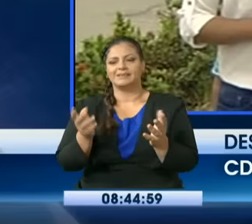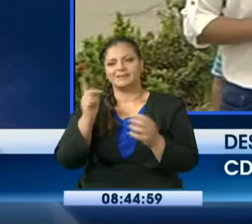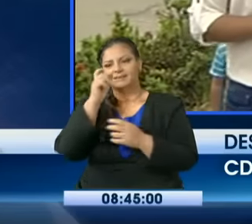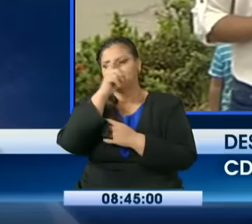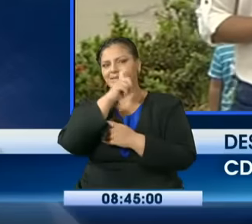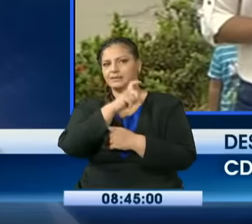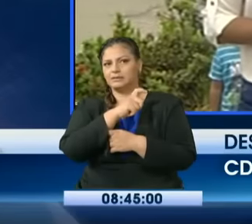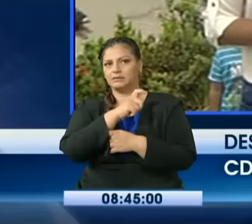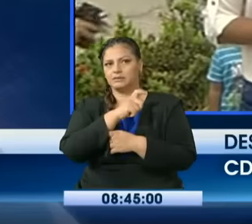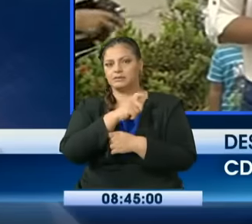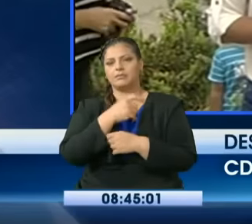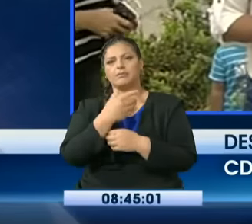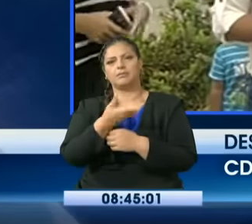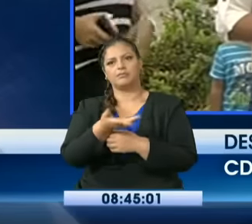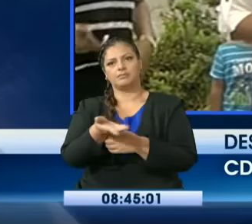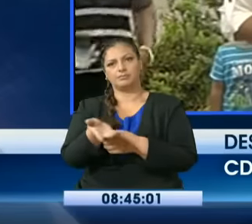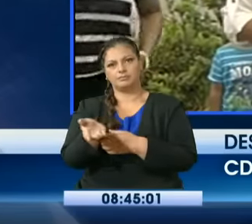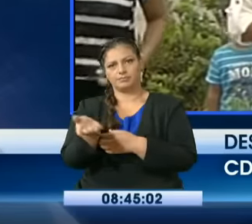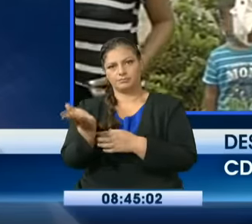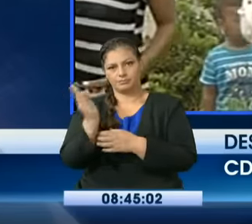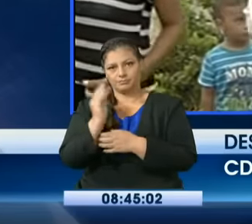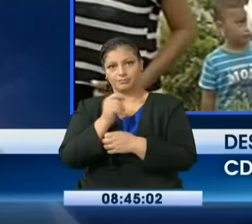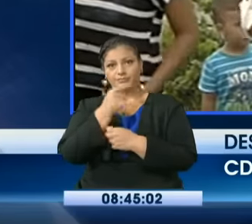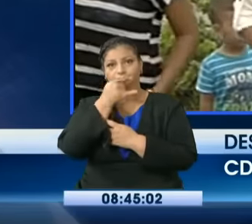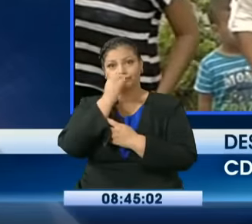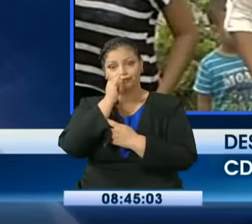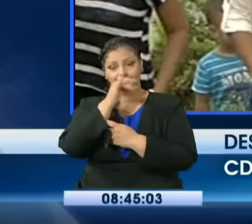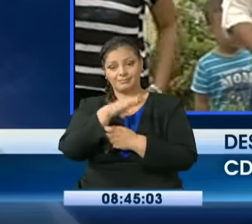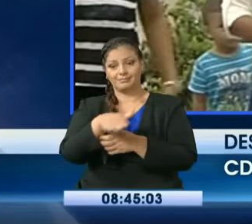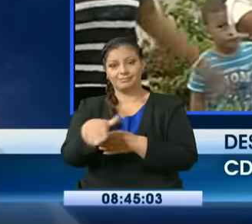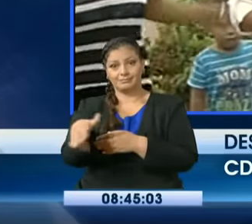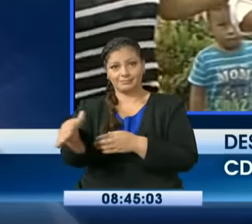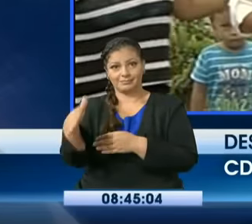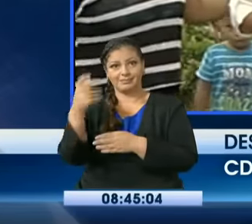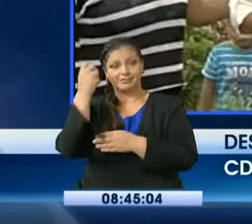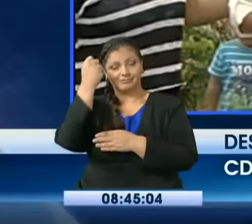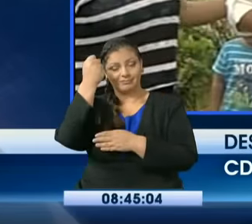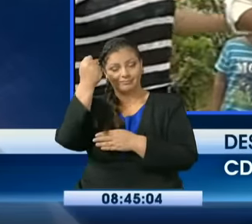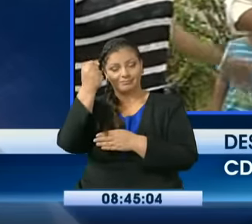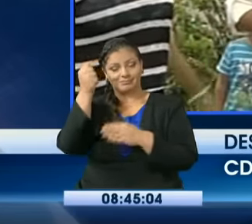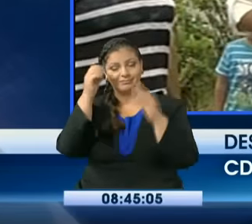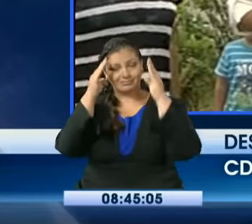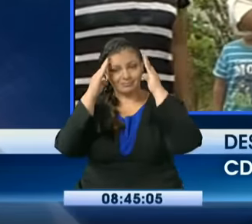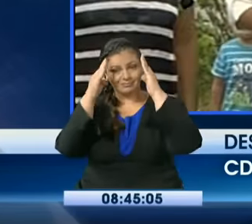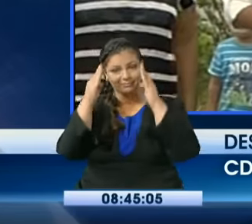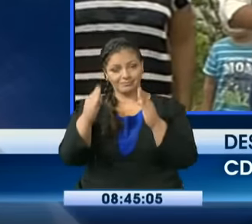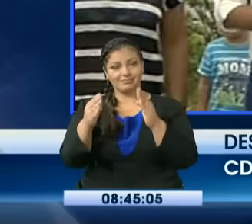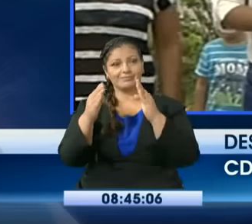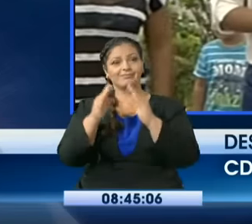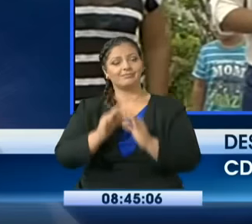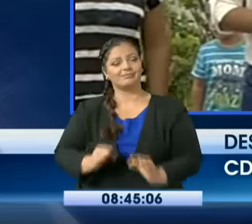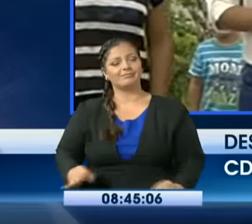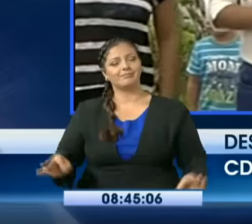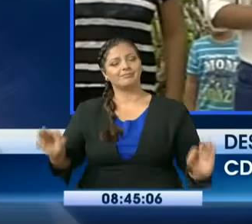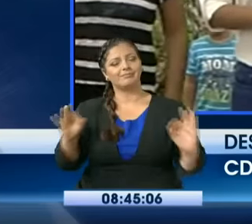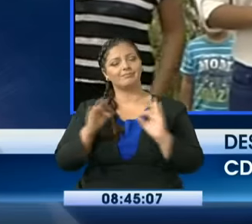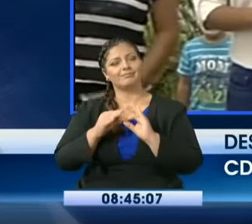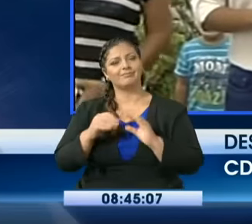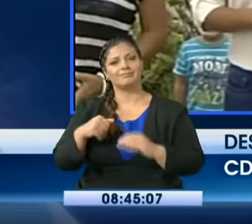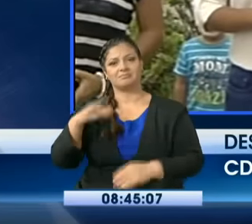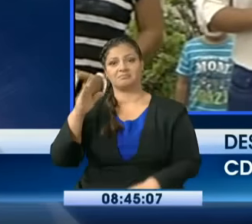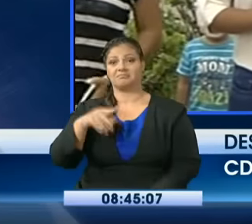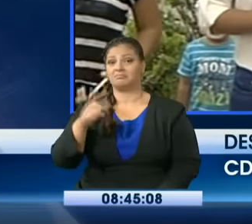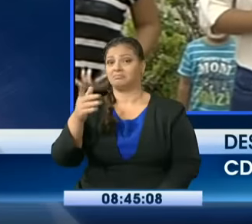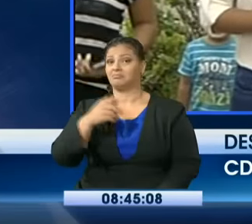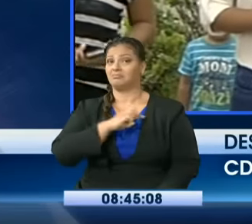el derecho común es el que prima, no el derecho privado, el derecho de grupos. Y si esa es una decisión del